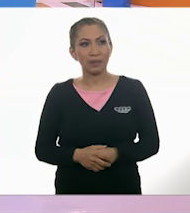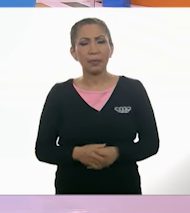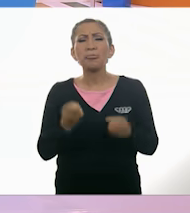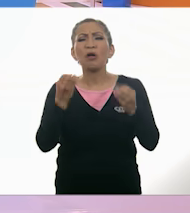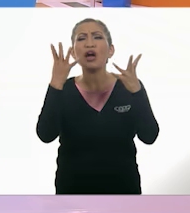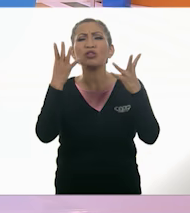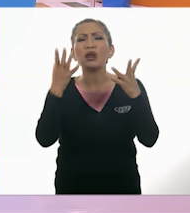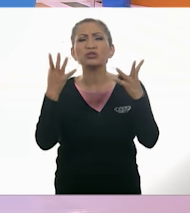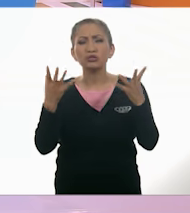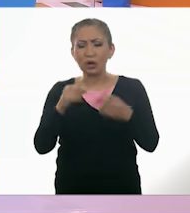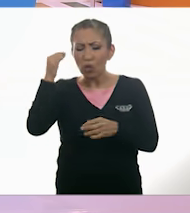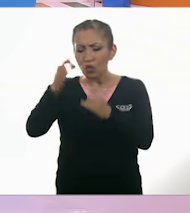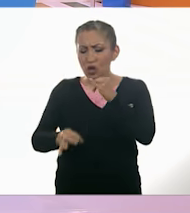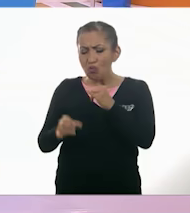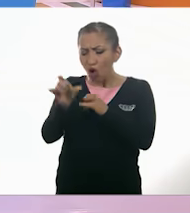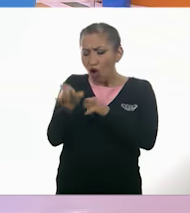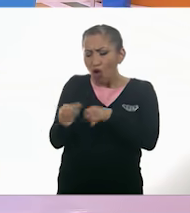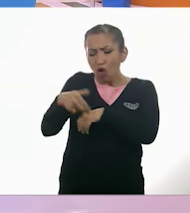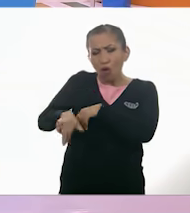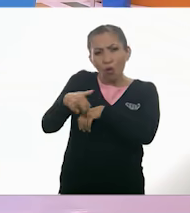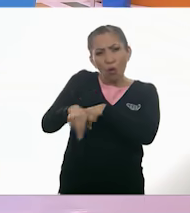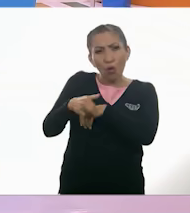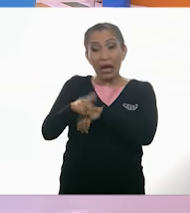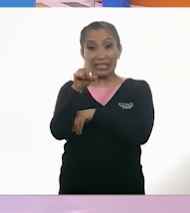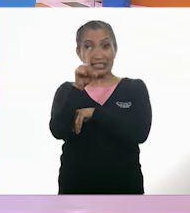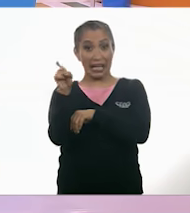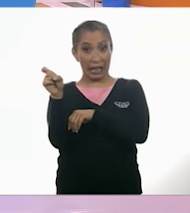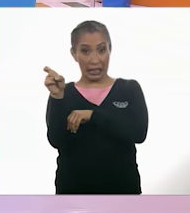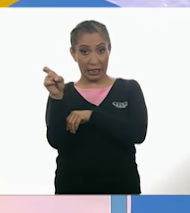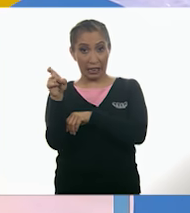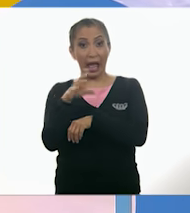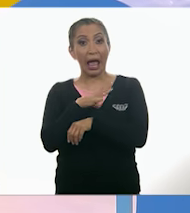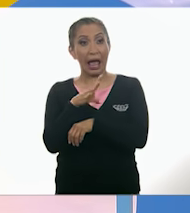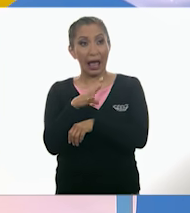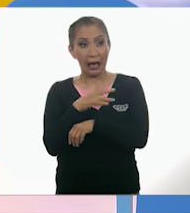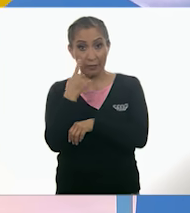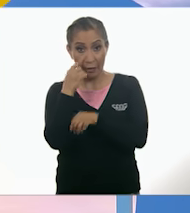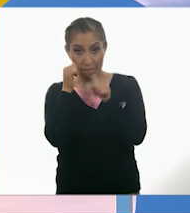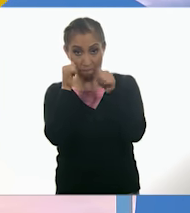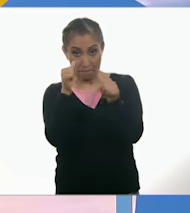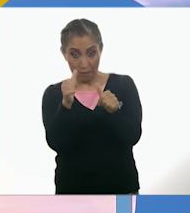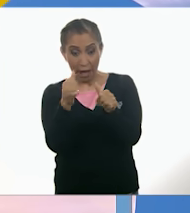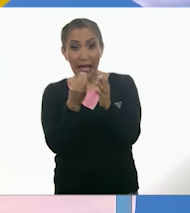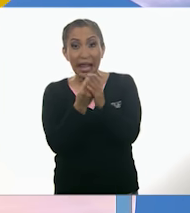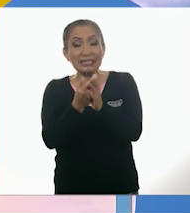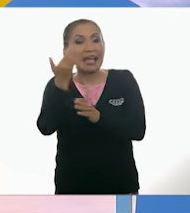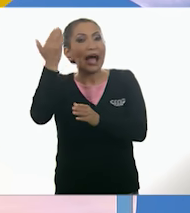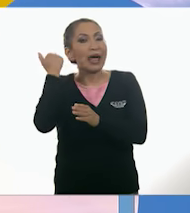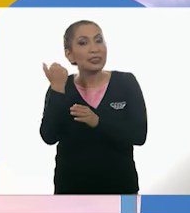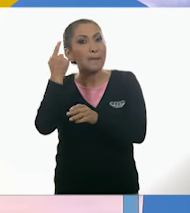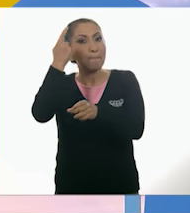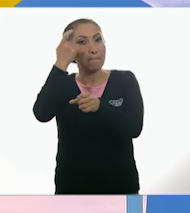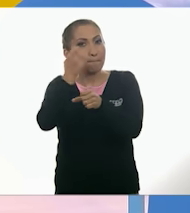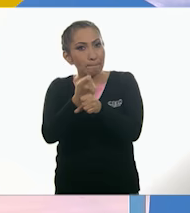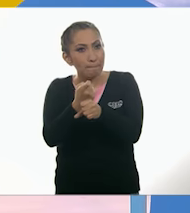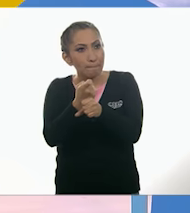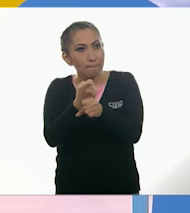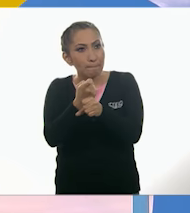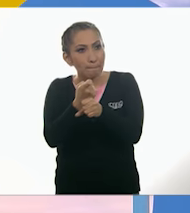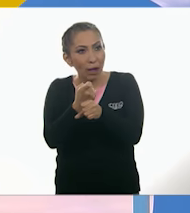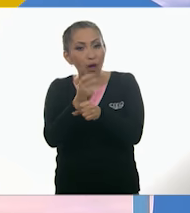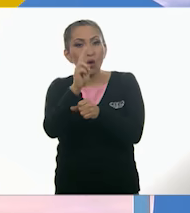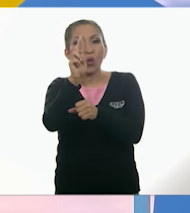¿Cuántas unidades tenemos hasta abajo? Hasta abajo tenemos 100, maestra. 100. A ver, niños. La clase pasada vimos que la primera eran